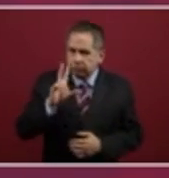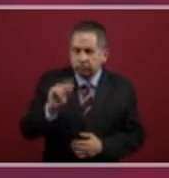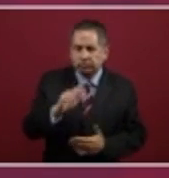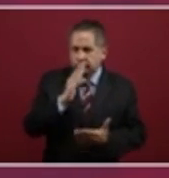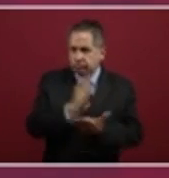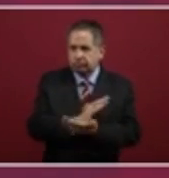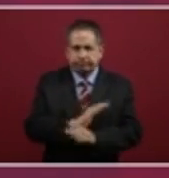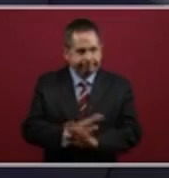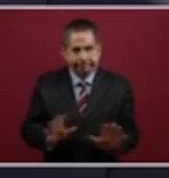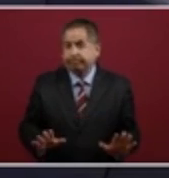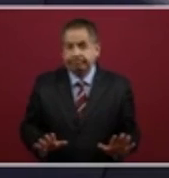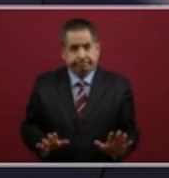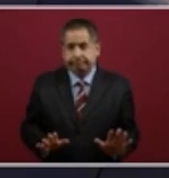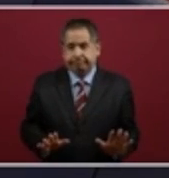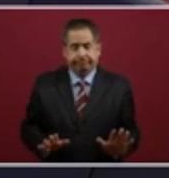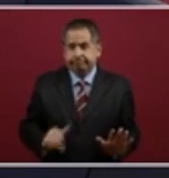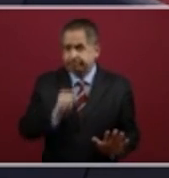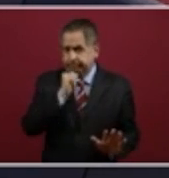tolerada.